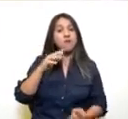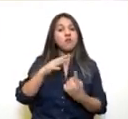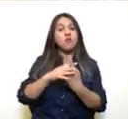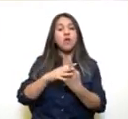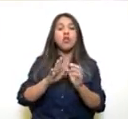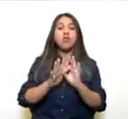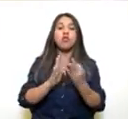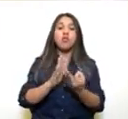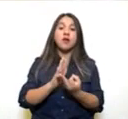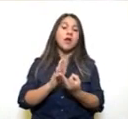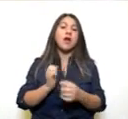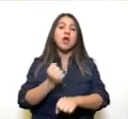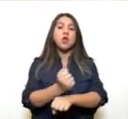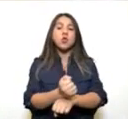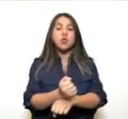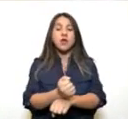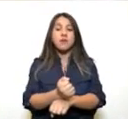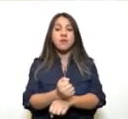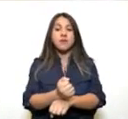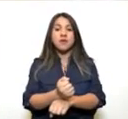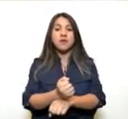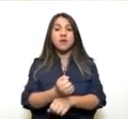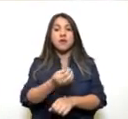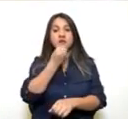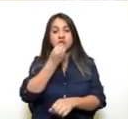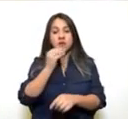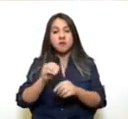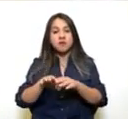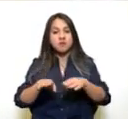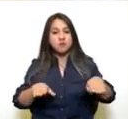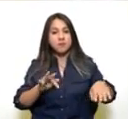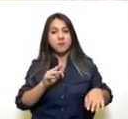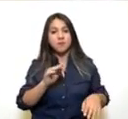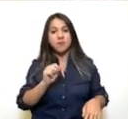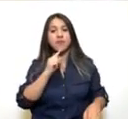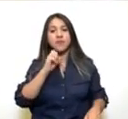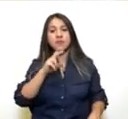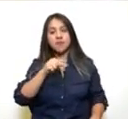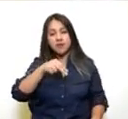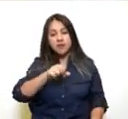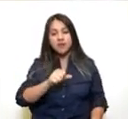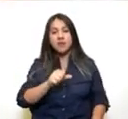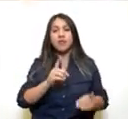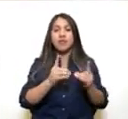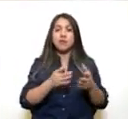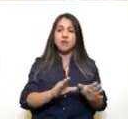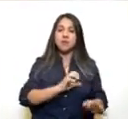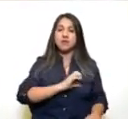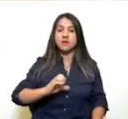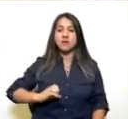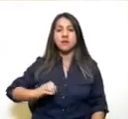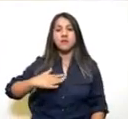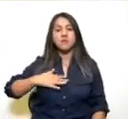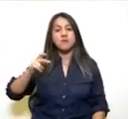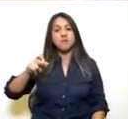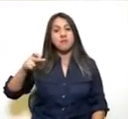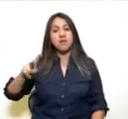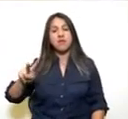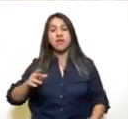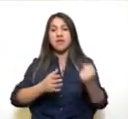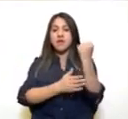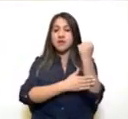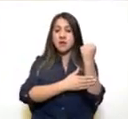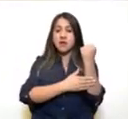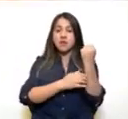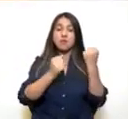comedores de ayuda fraterna militante demócrata cristiana mi papá es más bien de izquierda podría haber